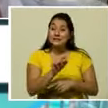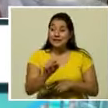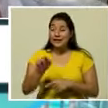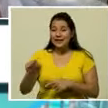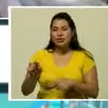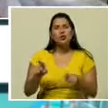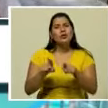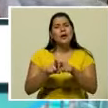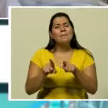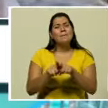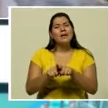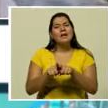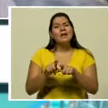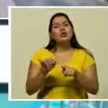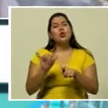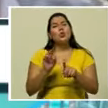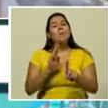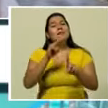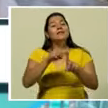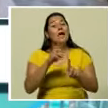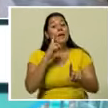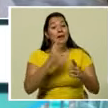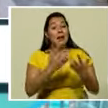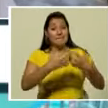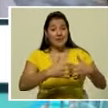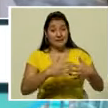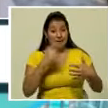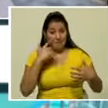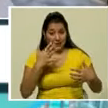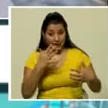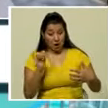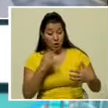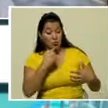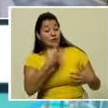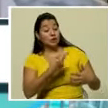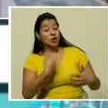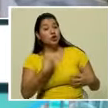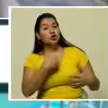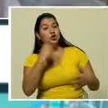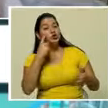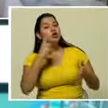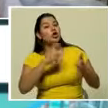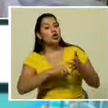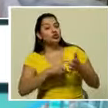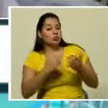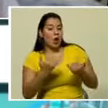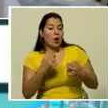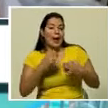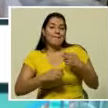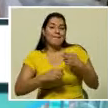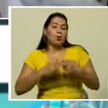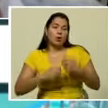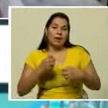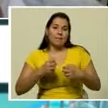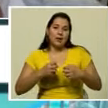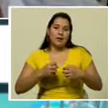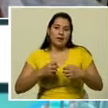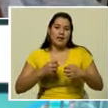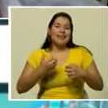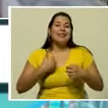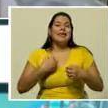sector empresarial diciendo, estamos reconociendo la diversidad del problema, ¿no? En la diversidad de la población que